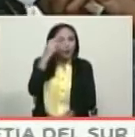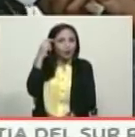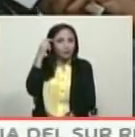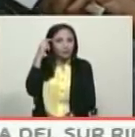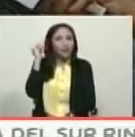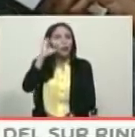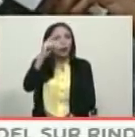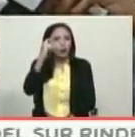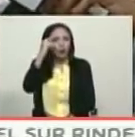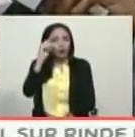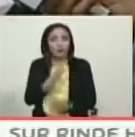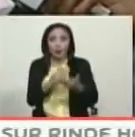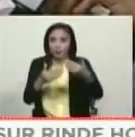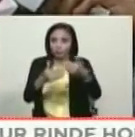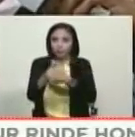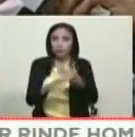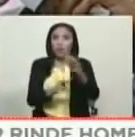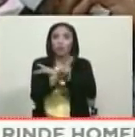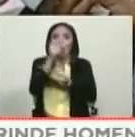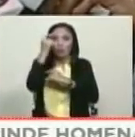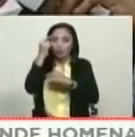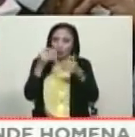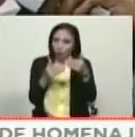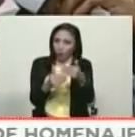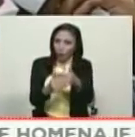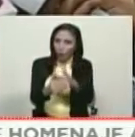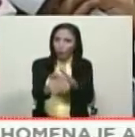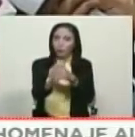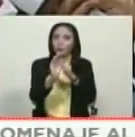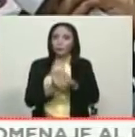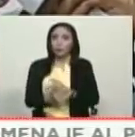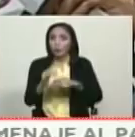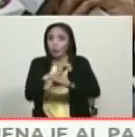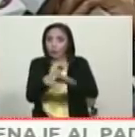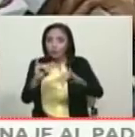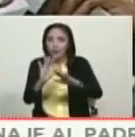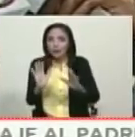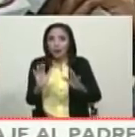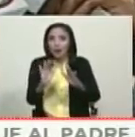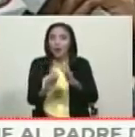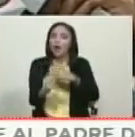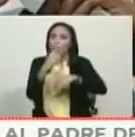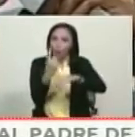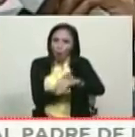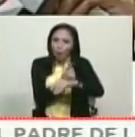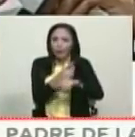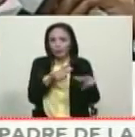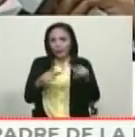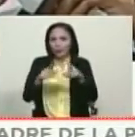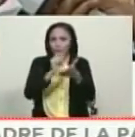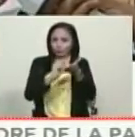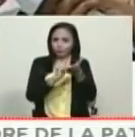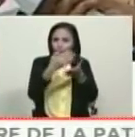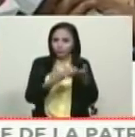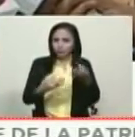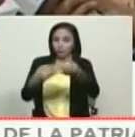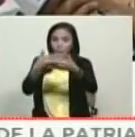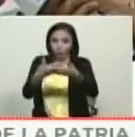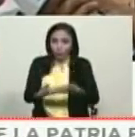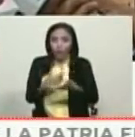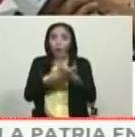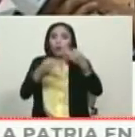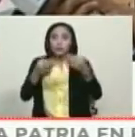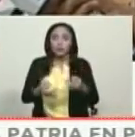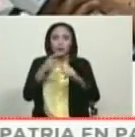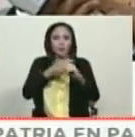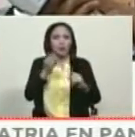están corriendo las 48 horas cuando terminen pero en esas primeras horas ya tenemos varias notas diplomáticas oficiales de varios